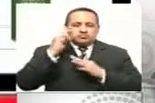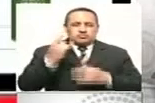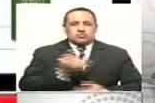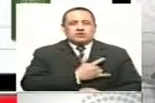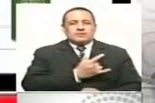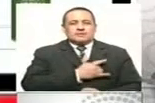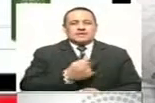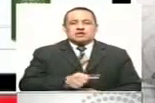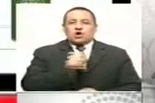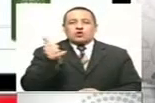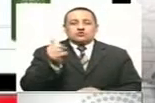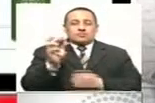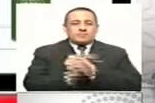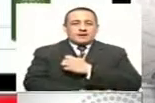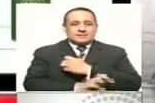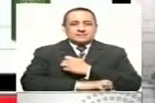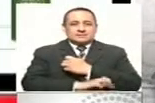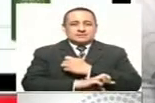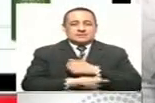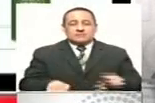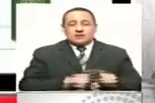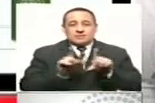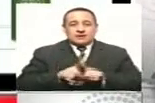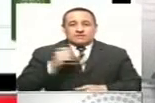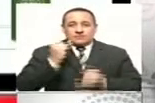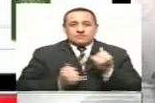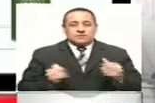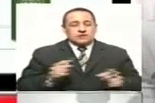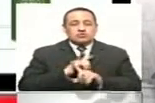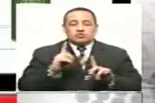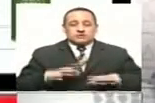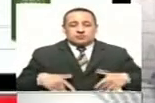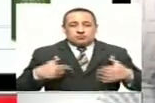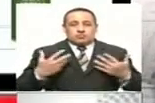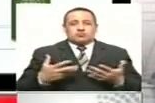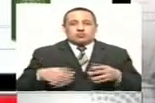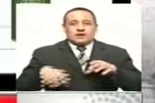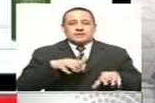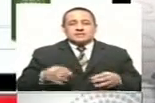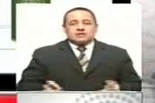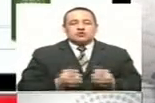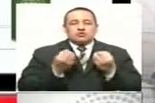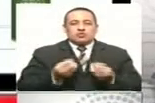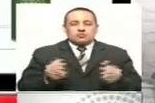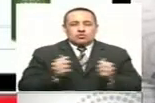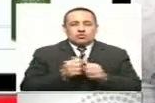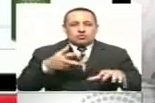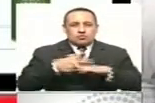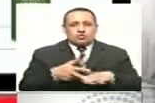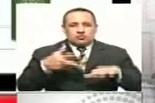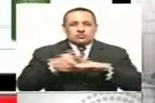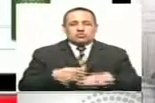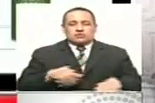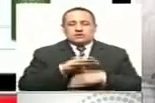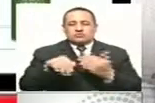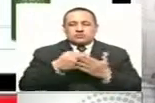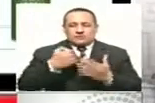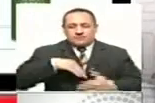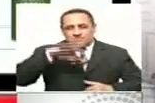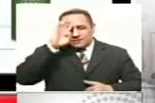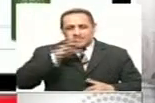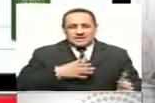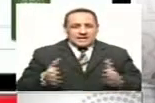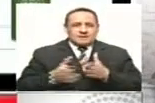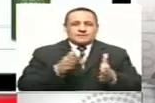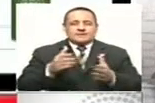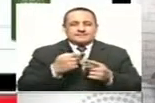universidades del extranjero. Entonces, finalmente eso no se pudo realizar por las restricciones también de la pandemia, de tránsito y